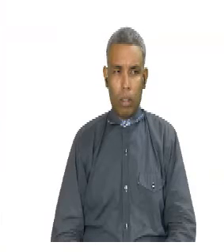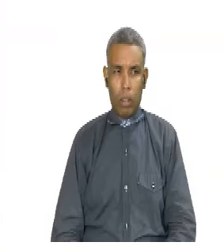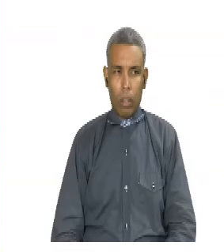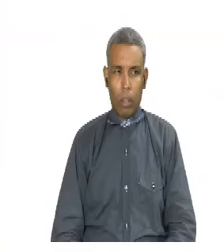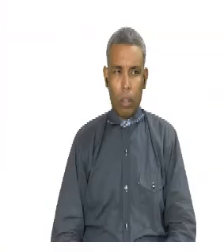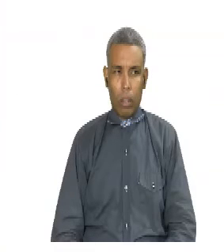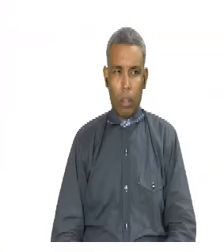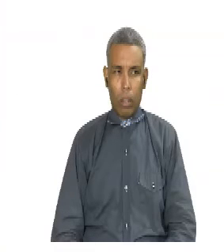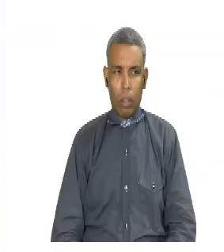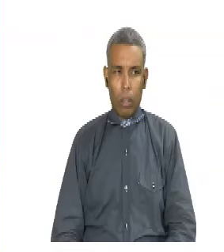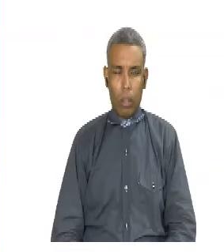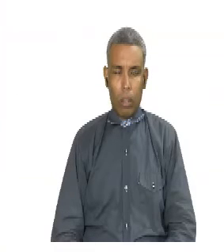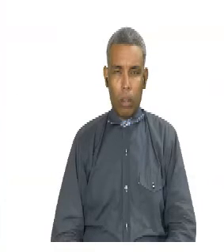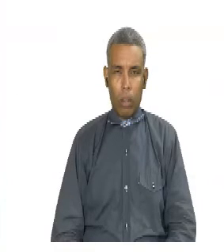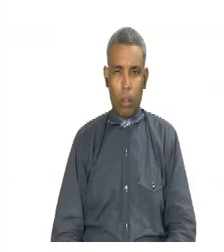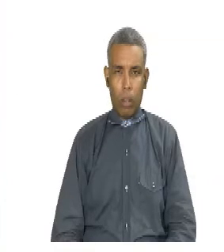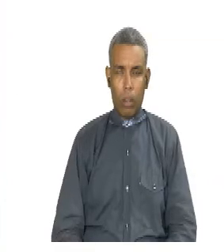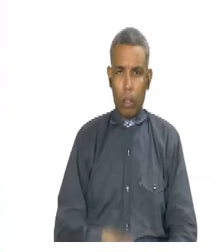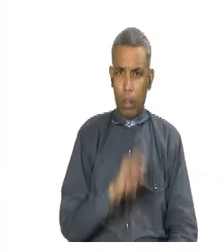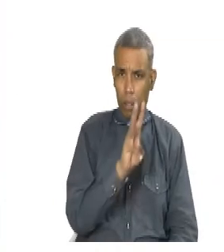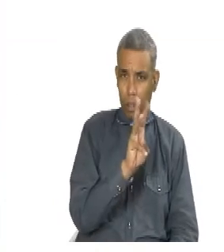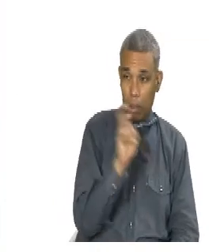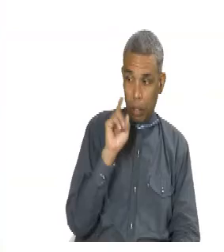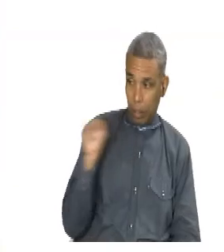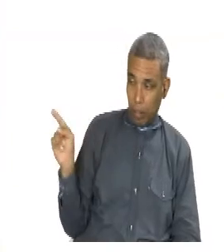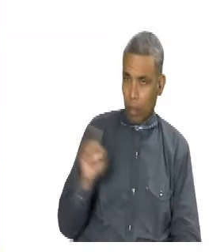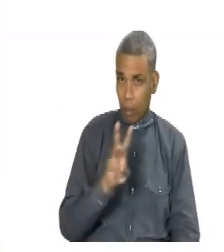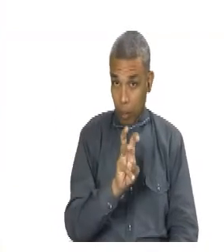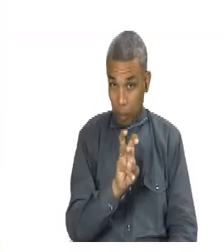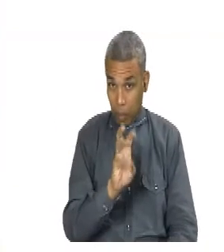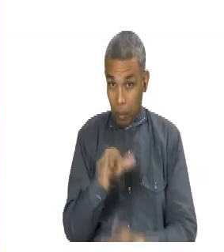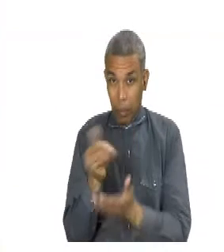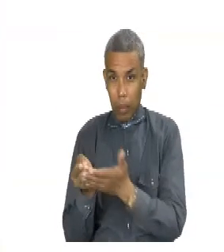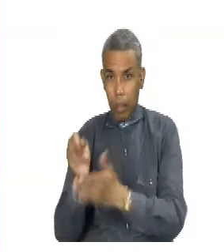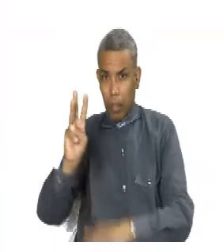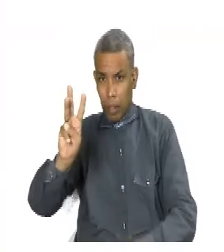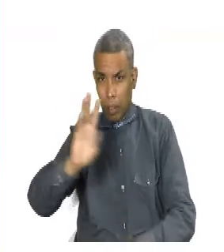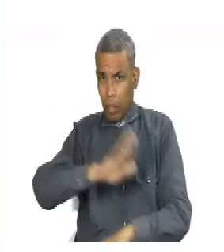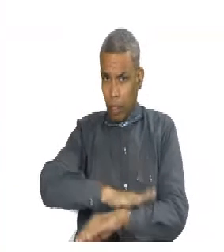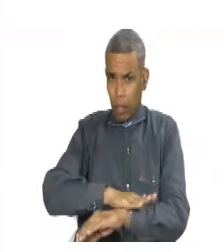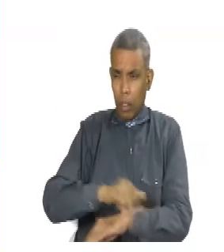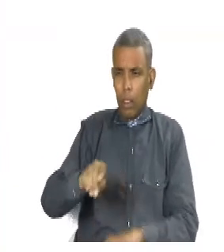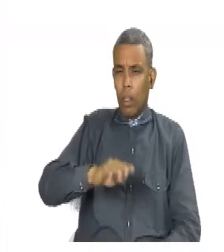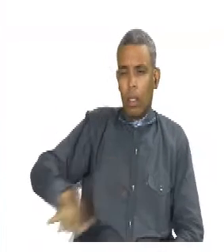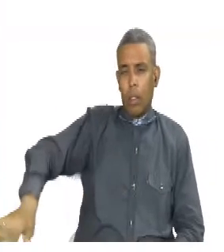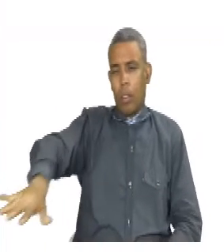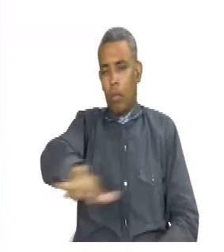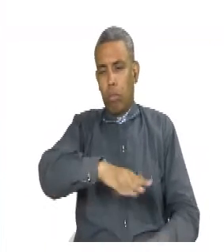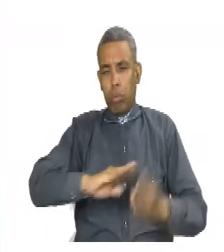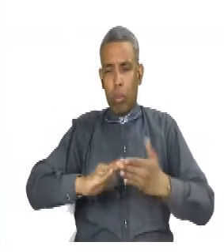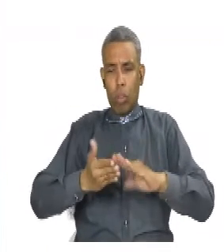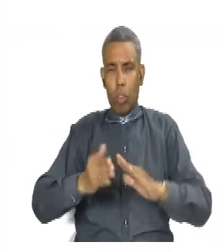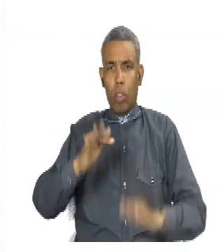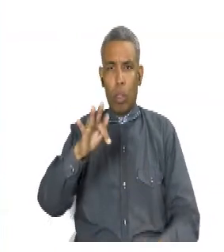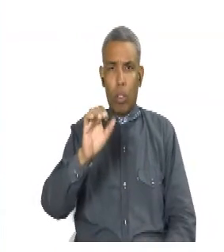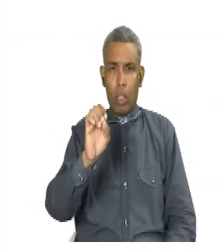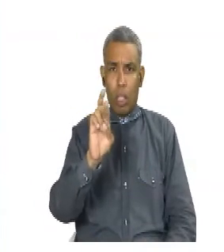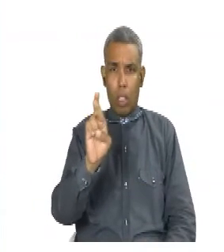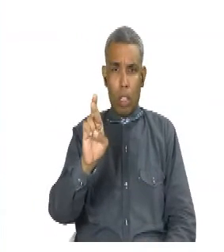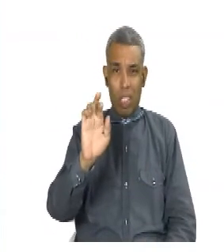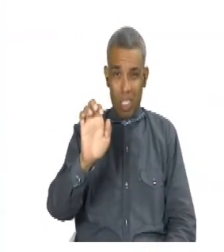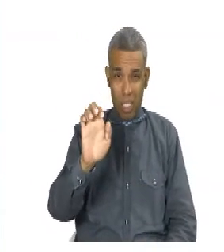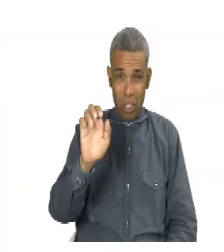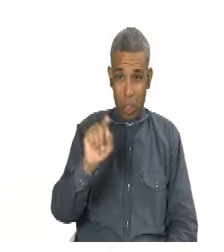el asentamiento Las Torres, dando la información necesaria. Ahí está en sus pantallas, en sus televisores, la información.